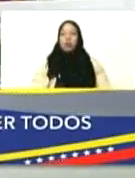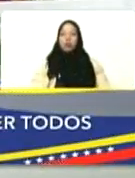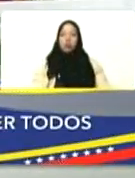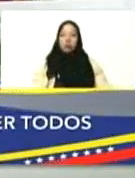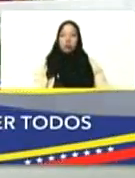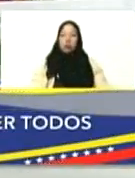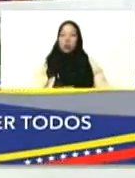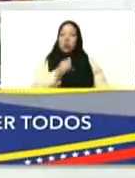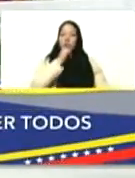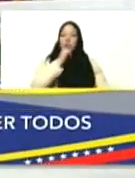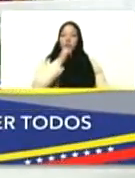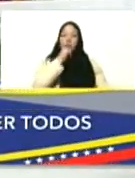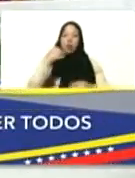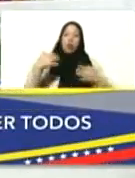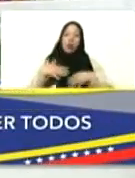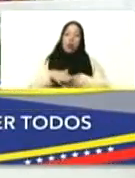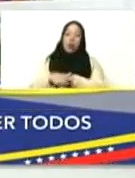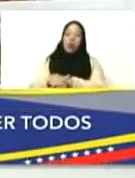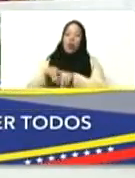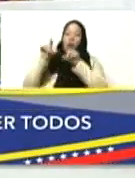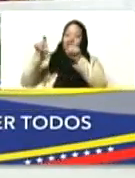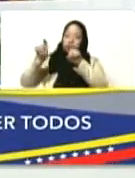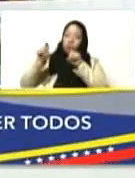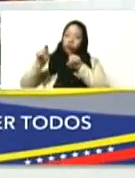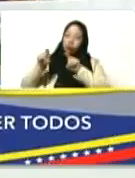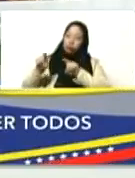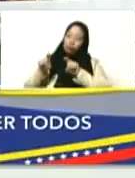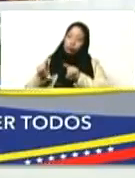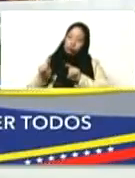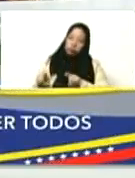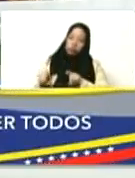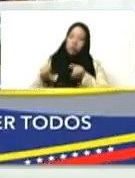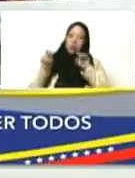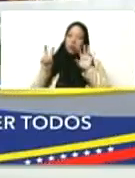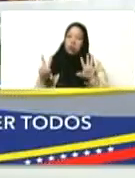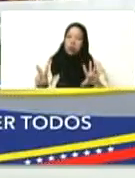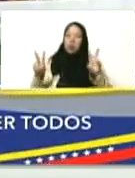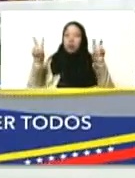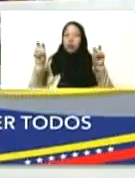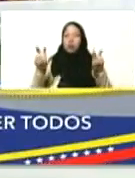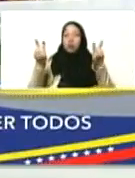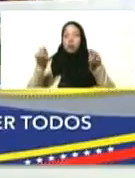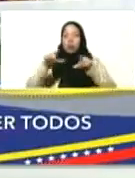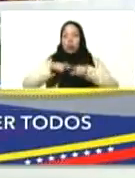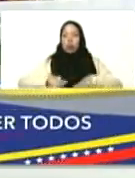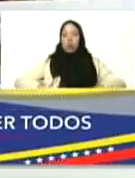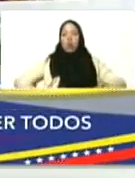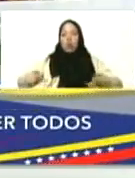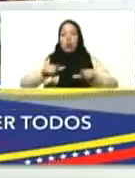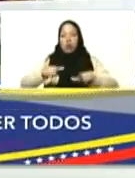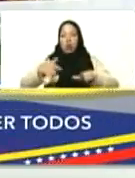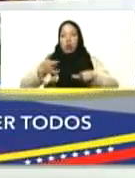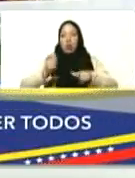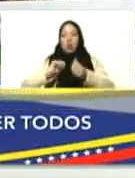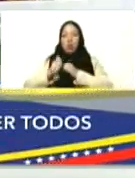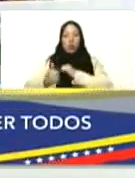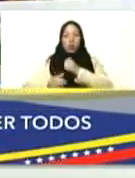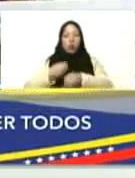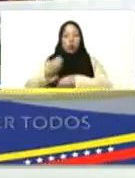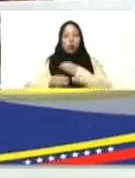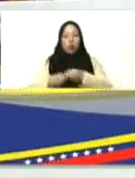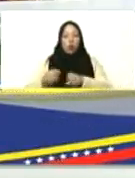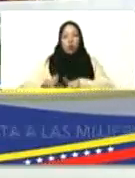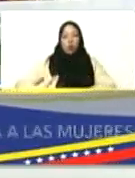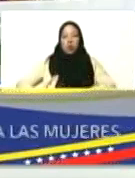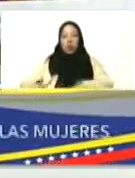y Formación Integral de la Mujer, 7 nuevos CAFIM y dotación y